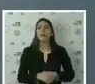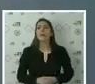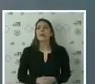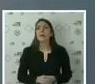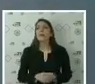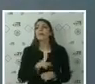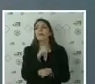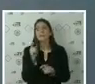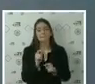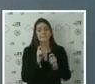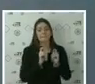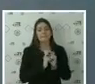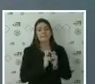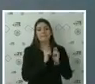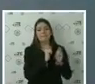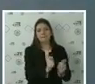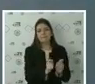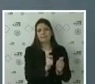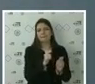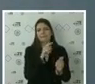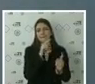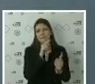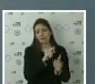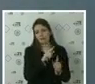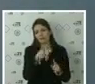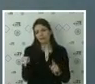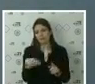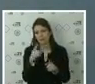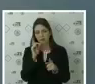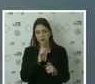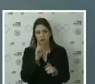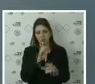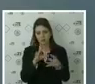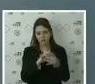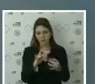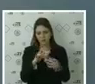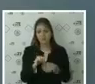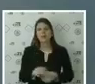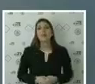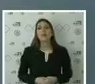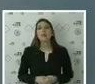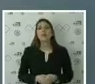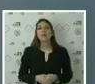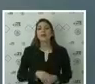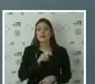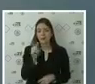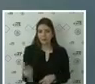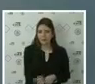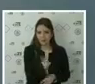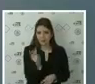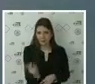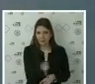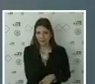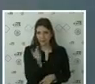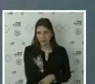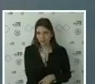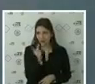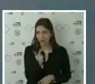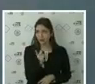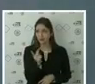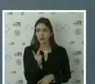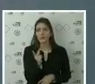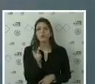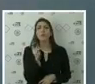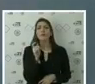cederé el uso de la voz posteriormente a una de las participantes. La pregunta sobre la cual haremos las reflexiones es la